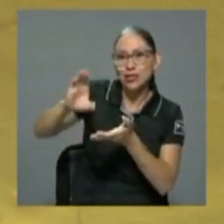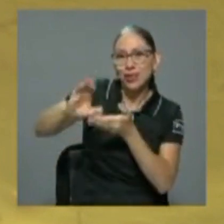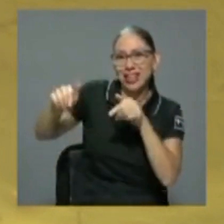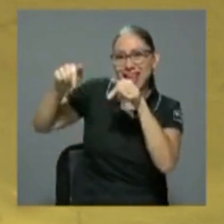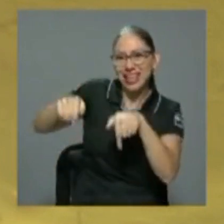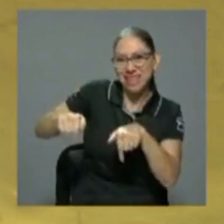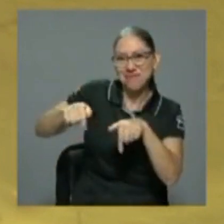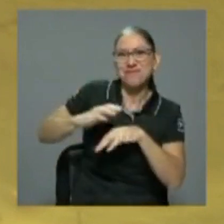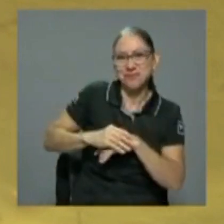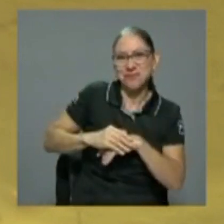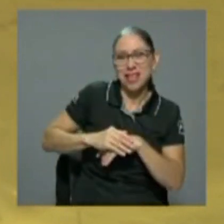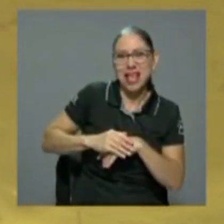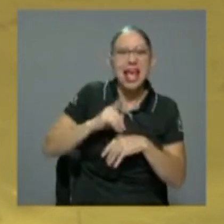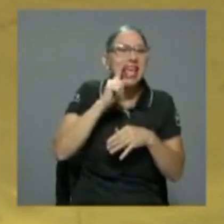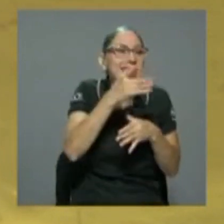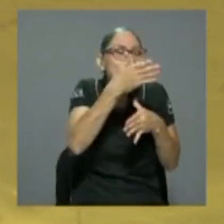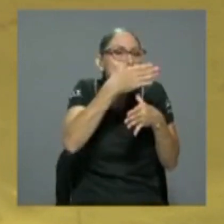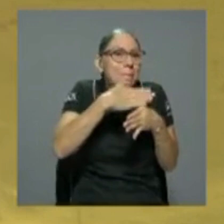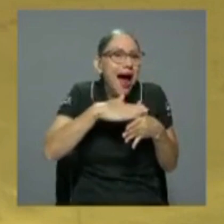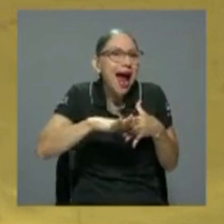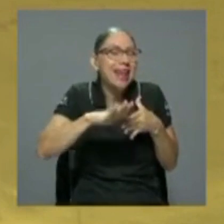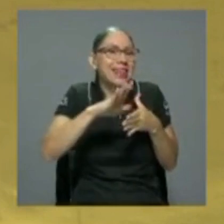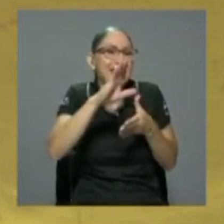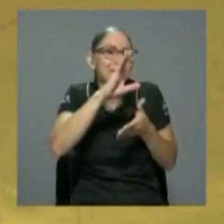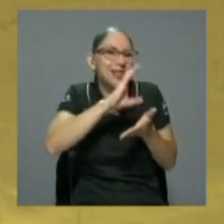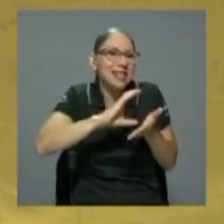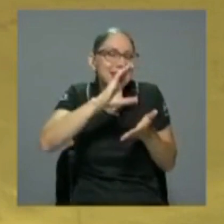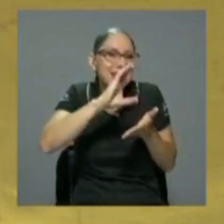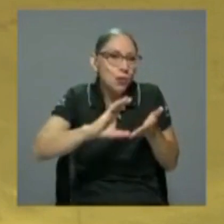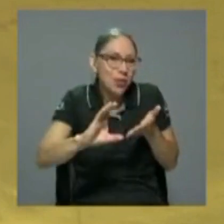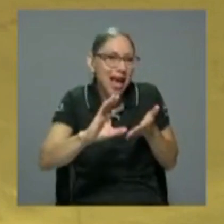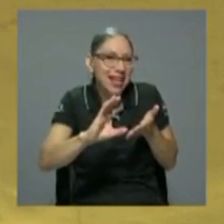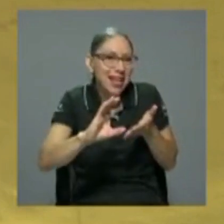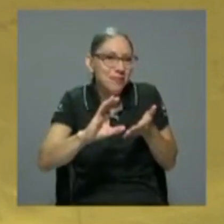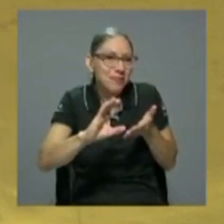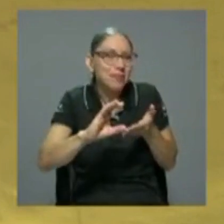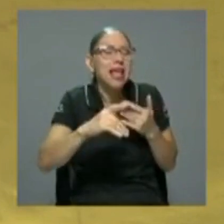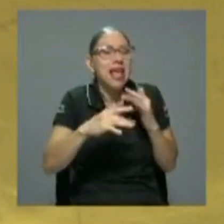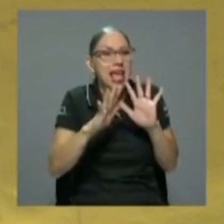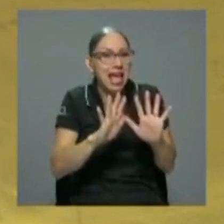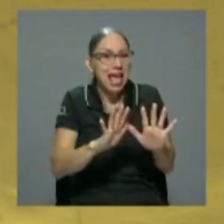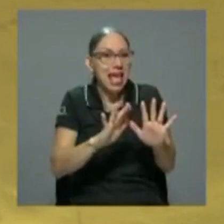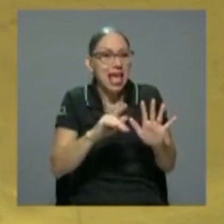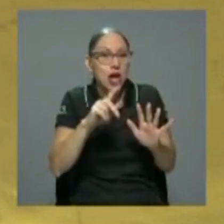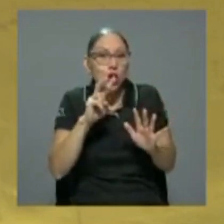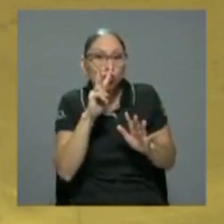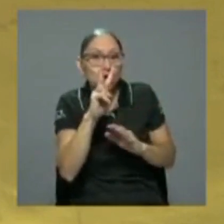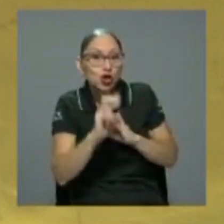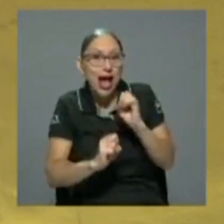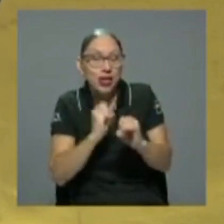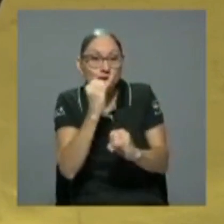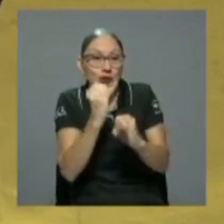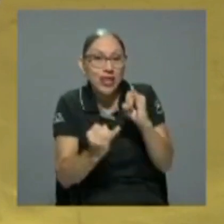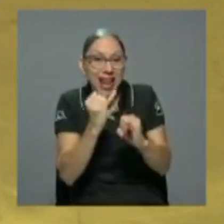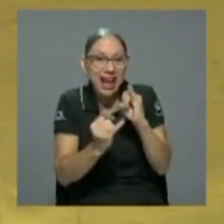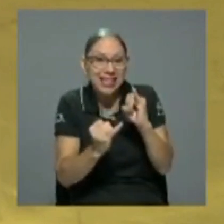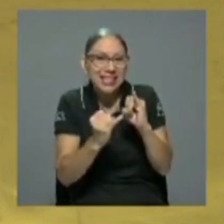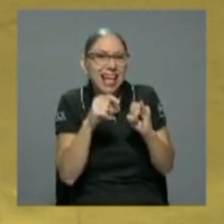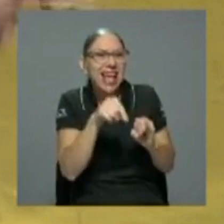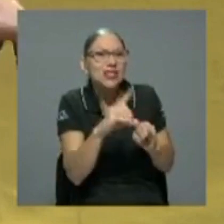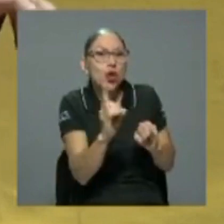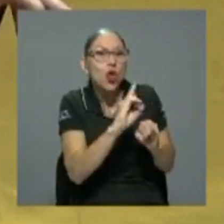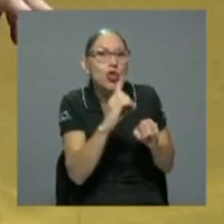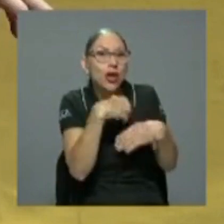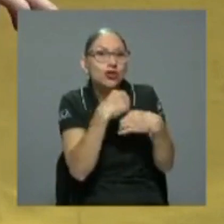y luego los 2 años finales, y esos 2 años finales normalmente tienen lugar en un